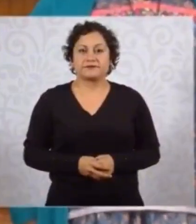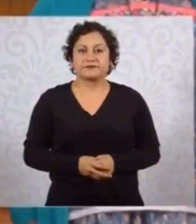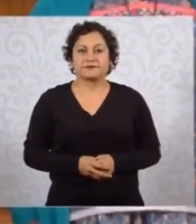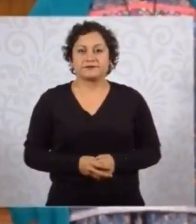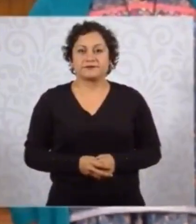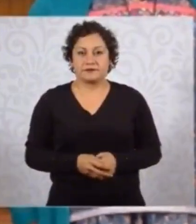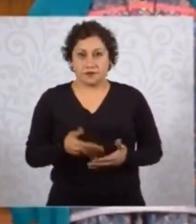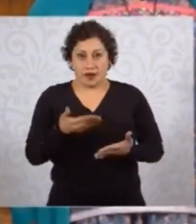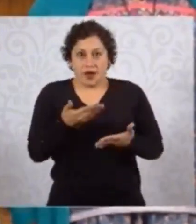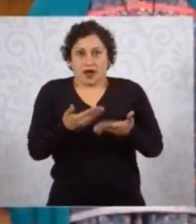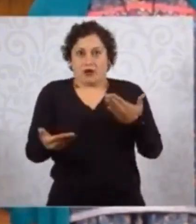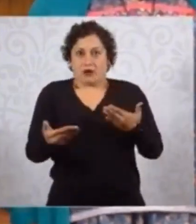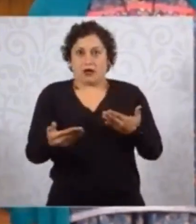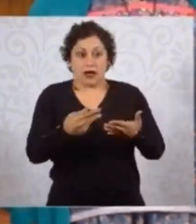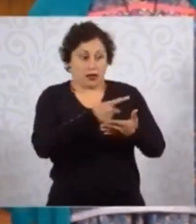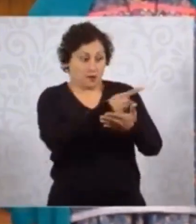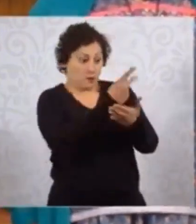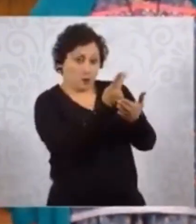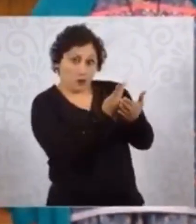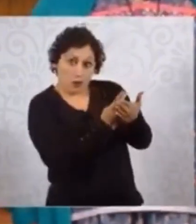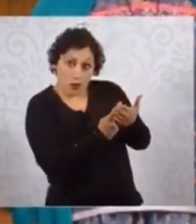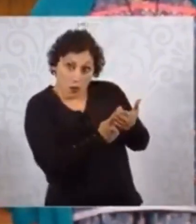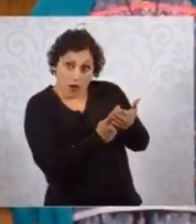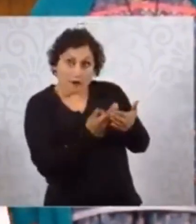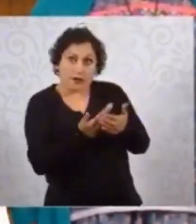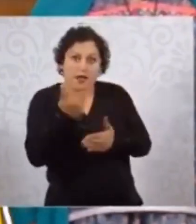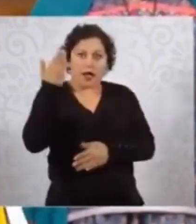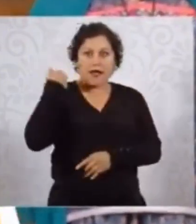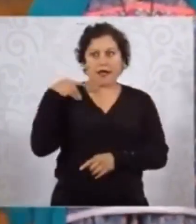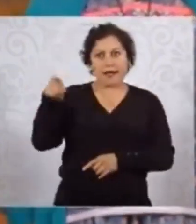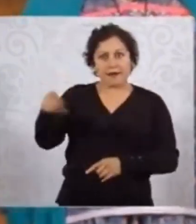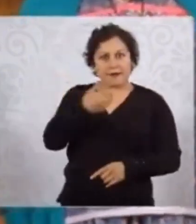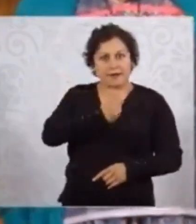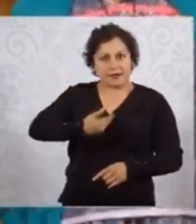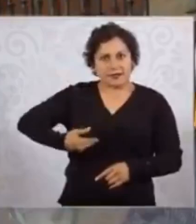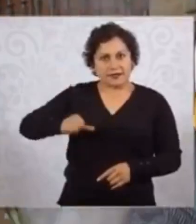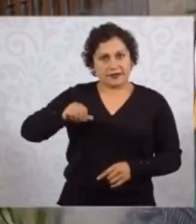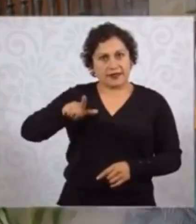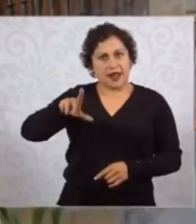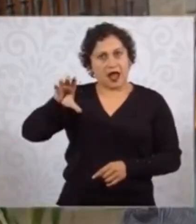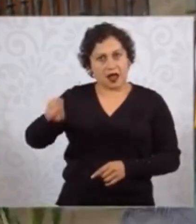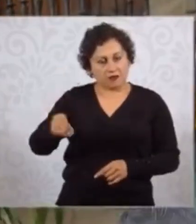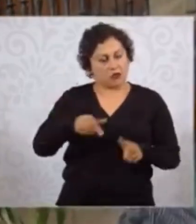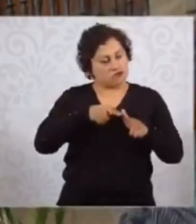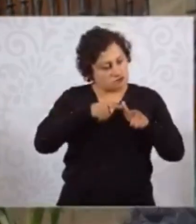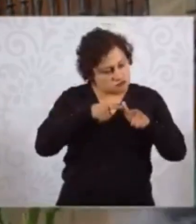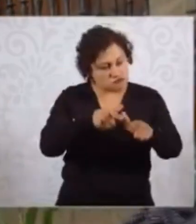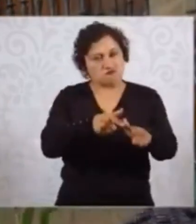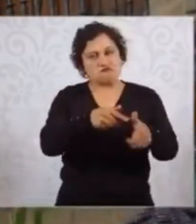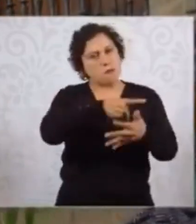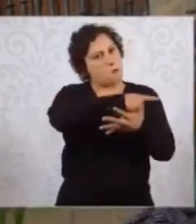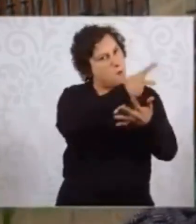los programas del presidente. El día de hoy también.